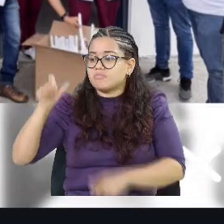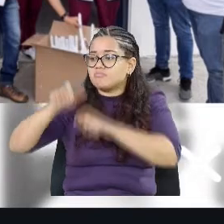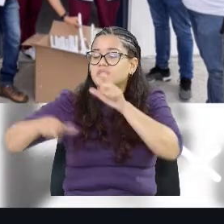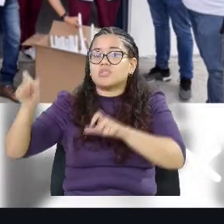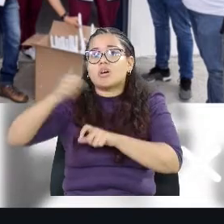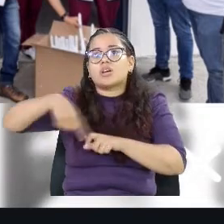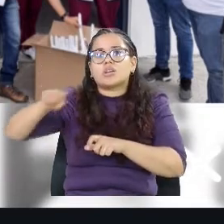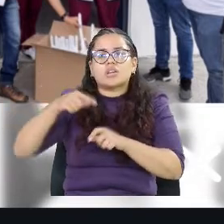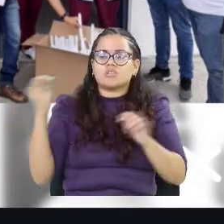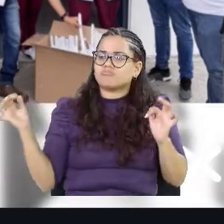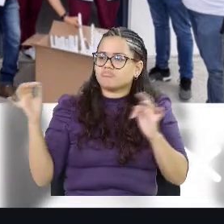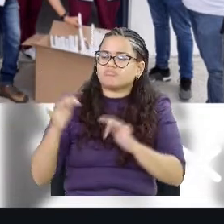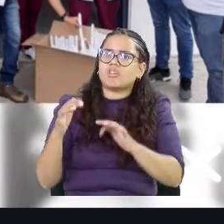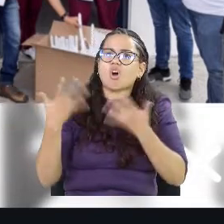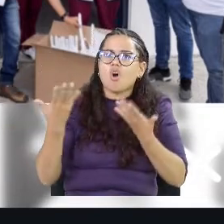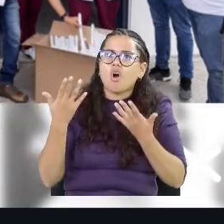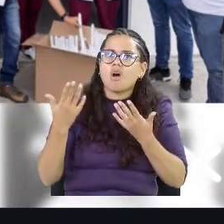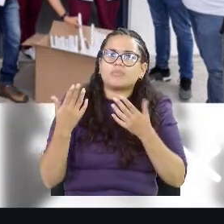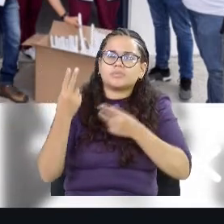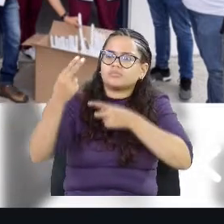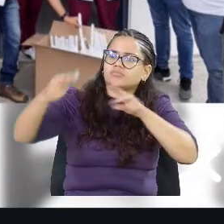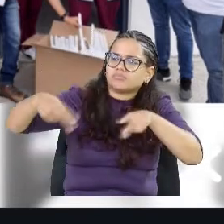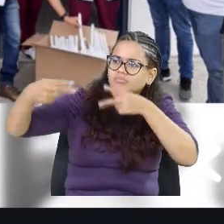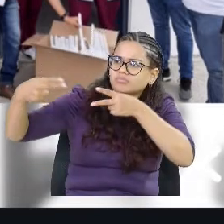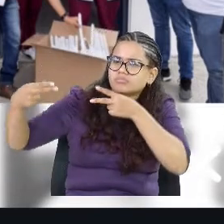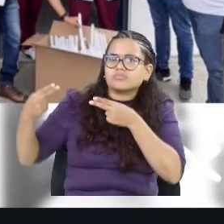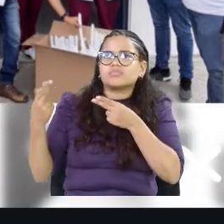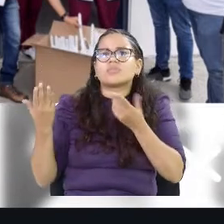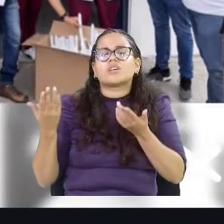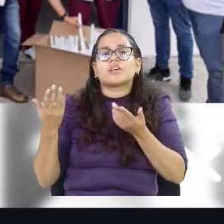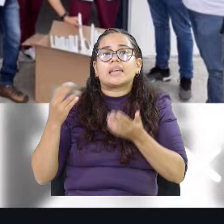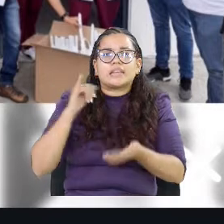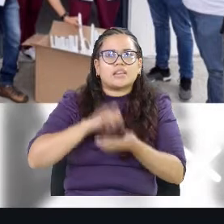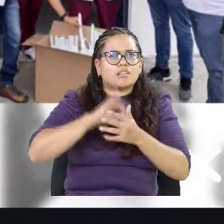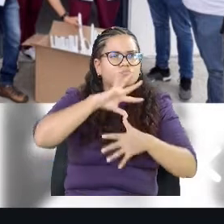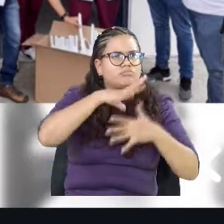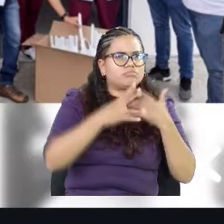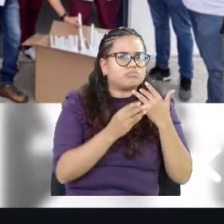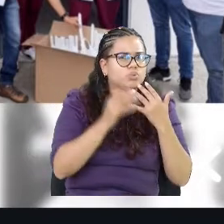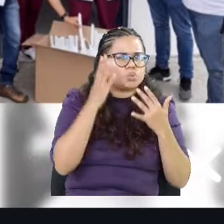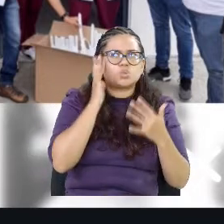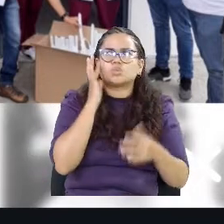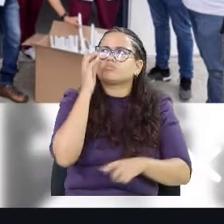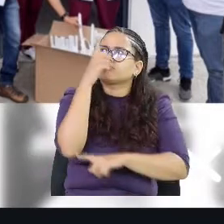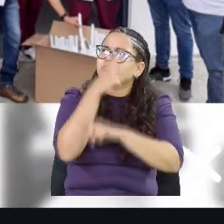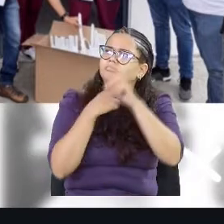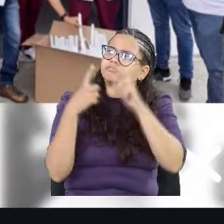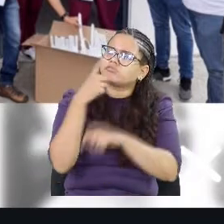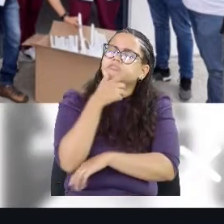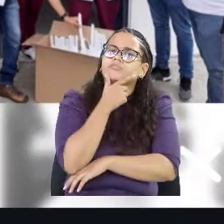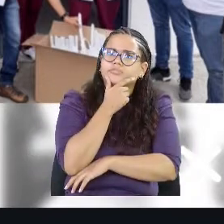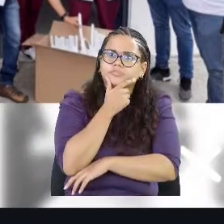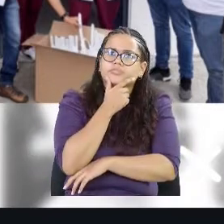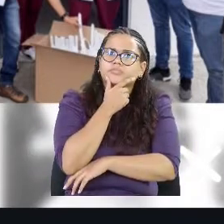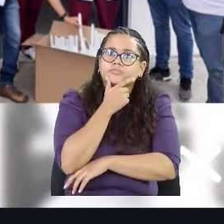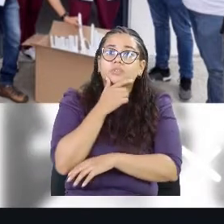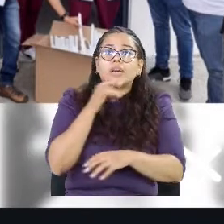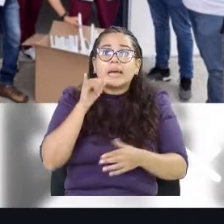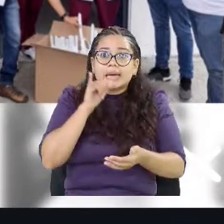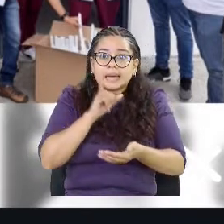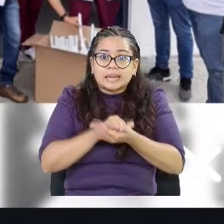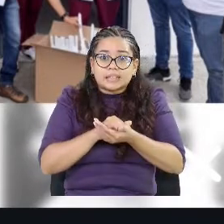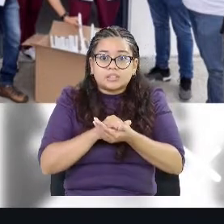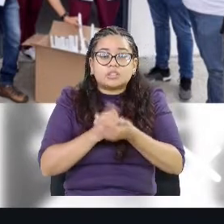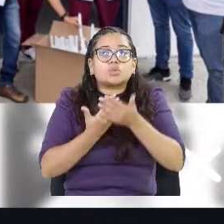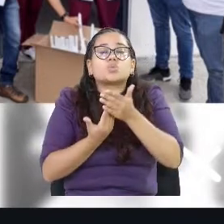y aquí sacamos una conclusión bastante importante, y es que por medio de